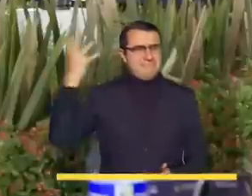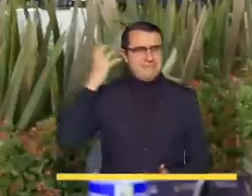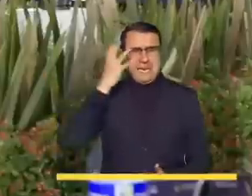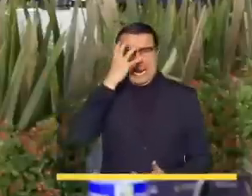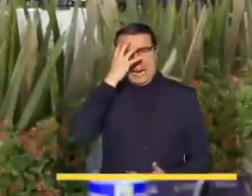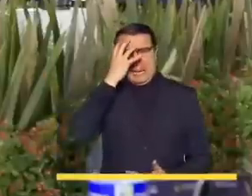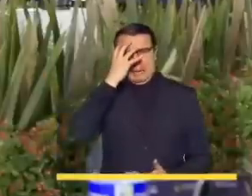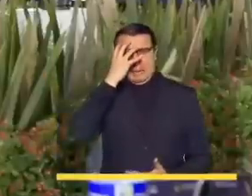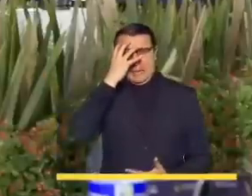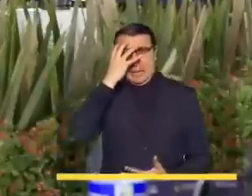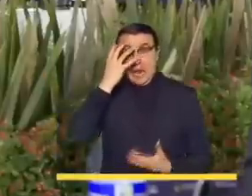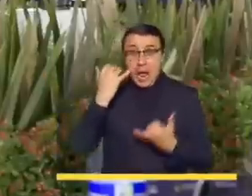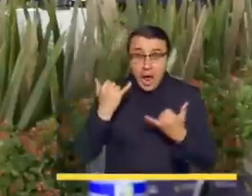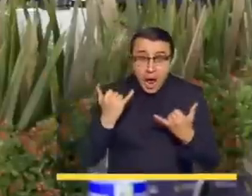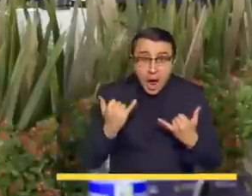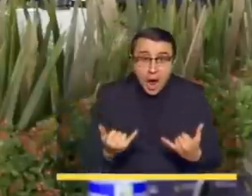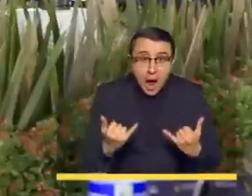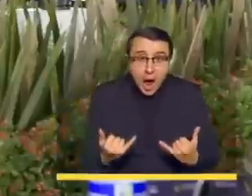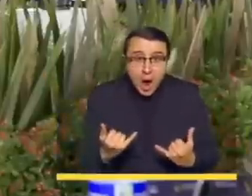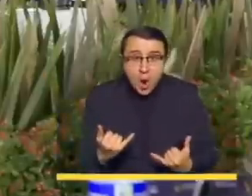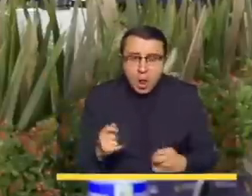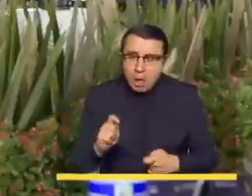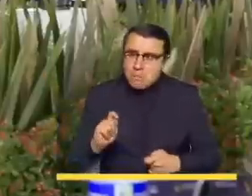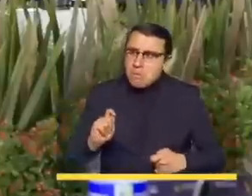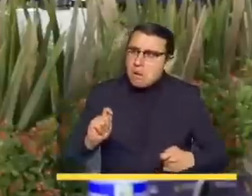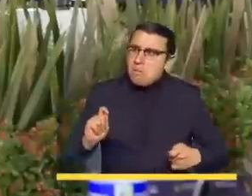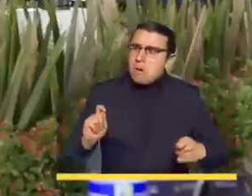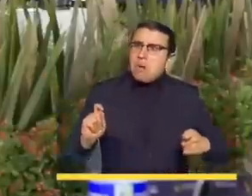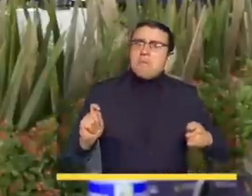Ahora es distinto. Ahora